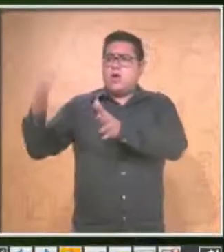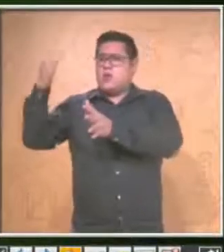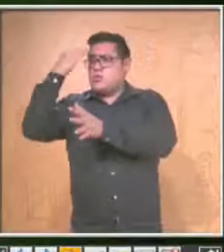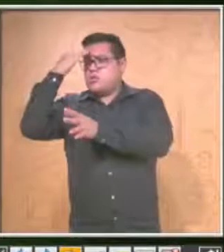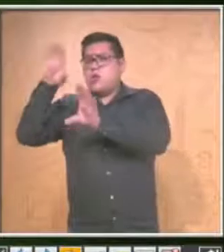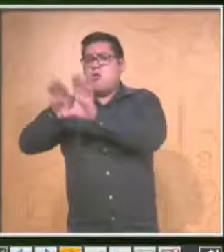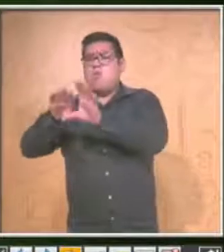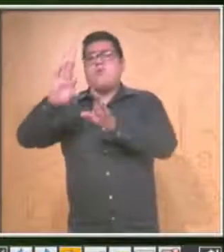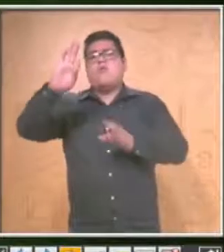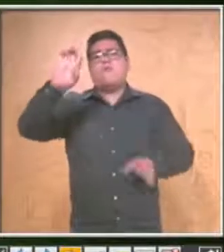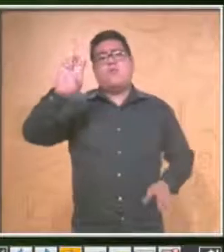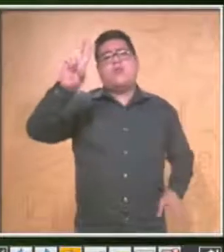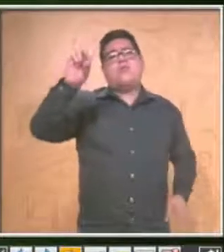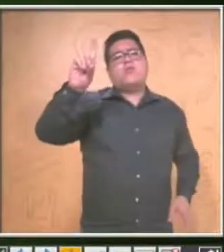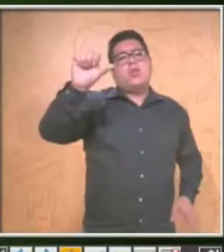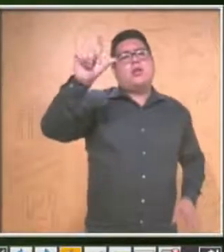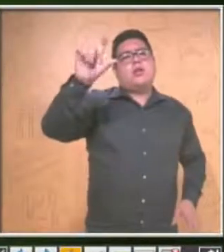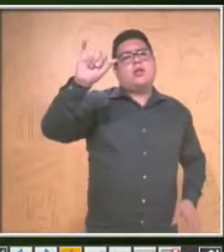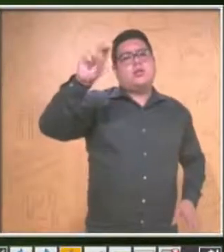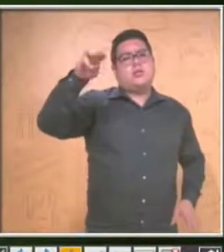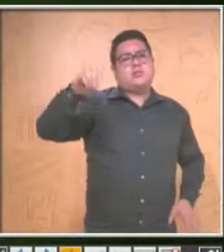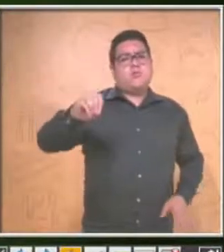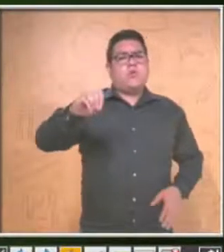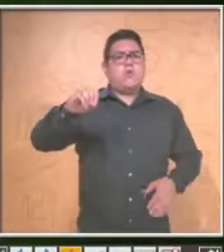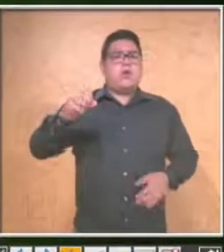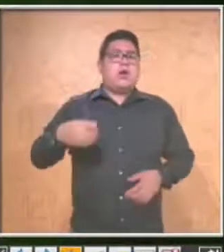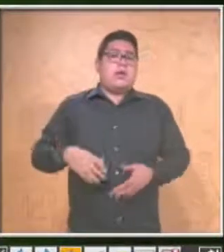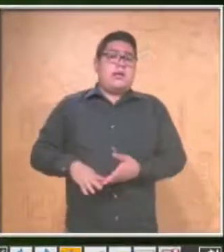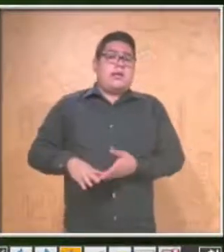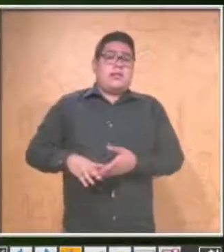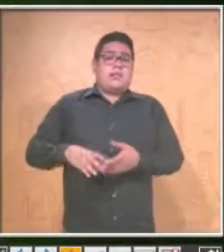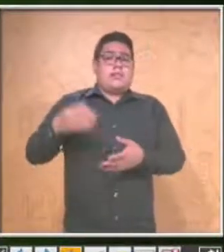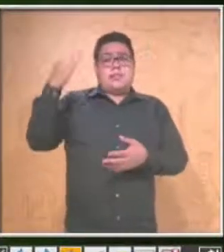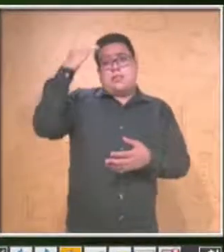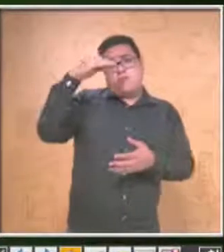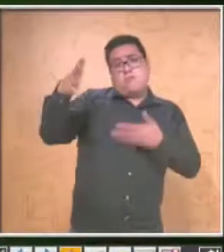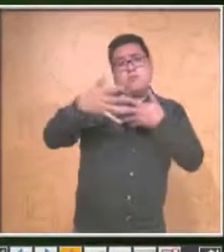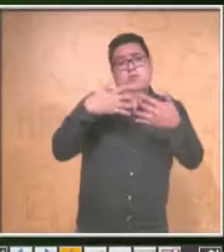feudalismo. La Edad Moderna, a partir de